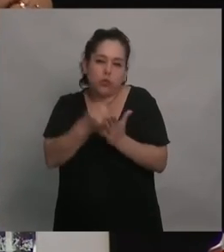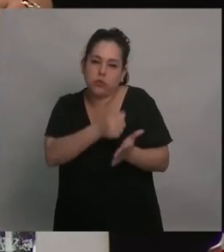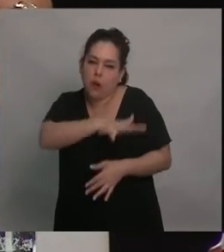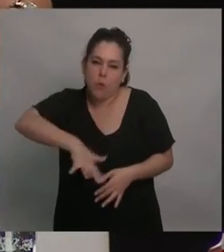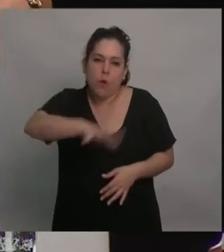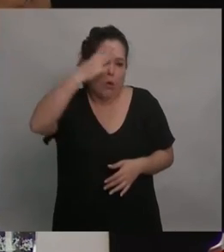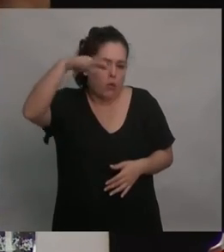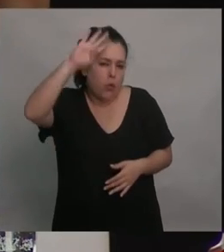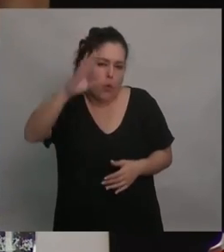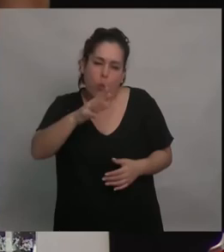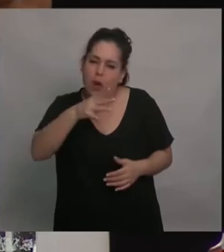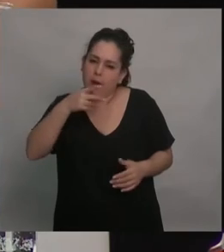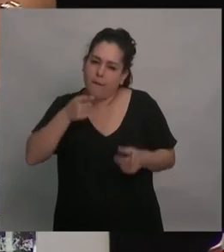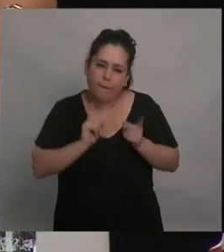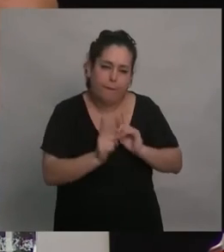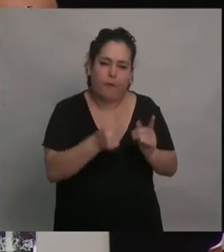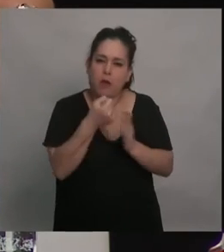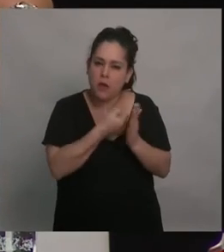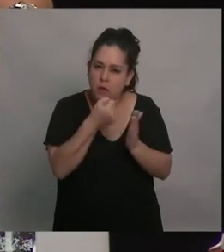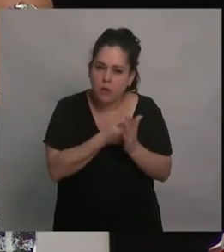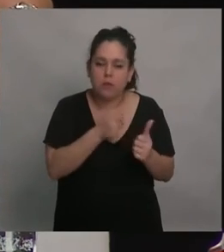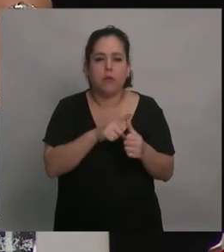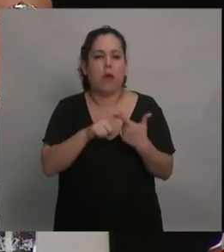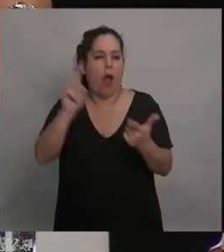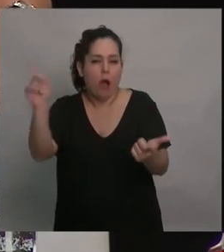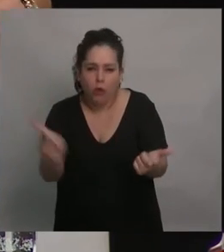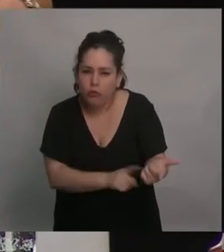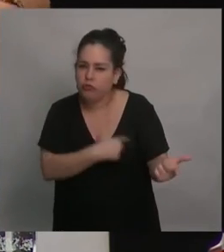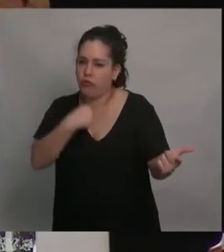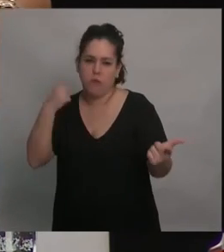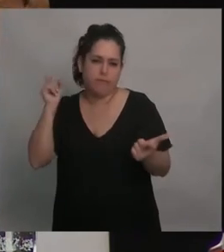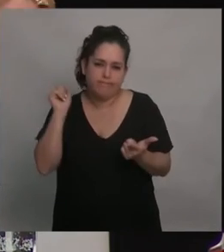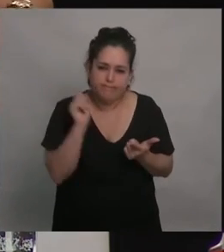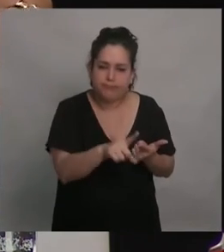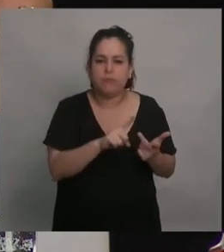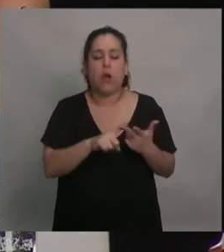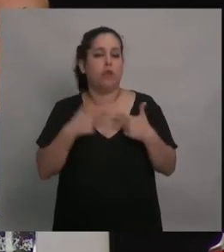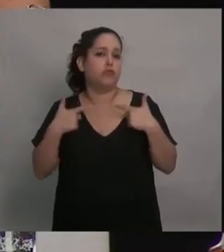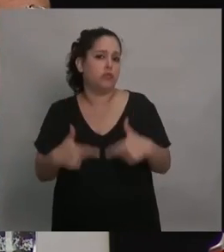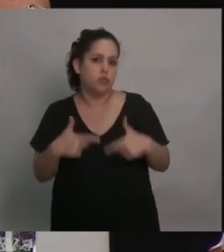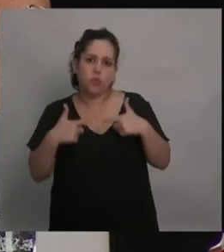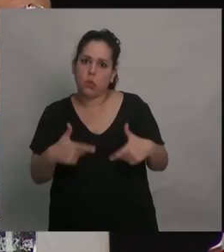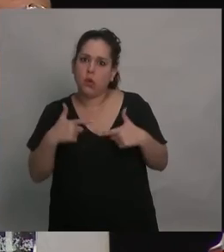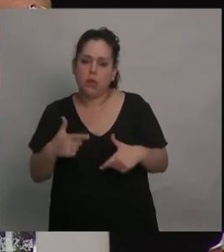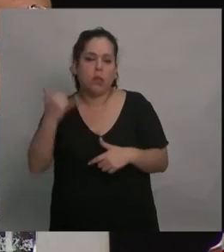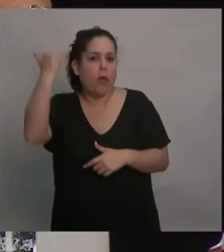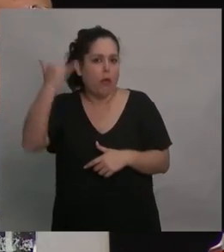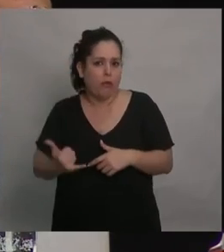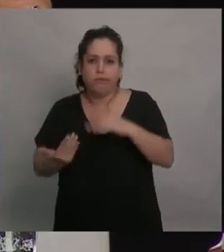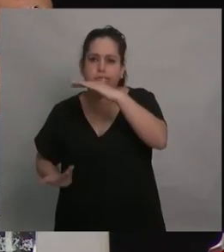cubano, por su idiosincrasia, por haber tenido la suerte de tener un